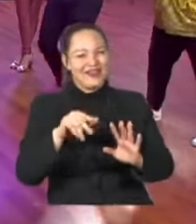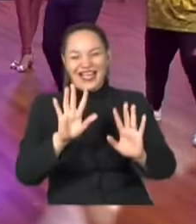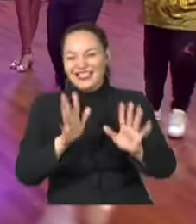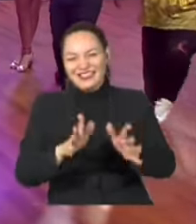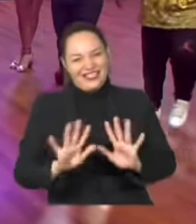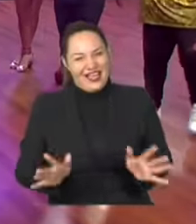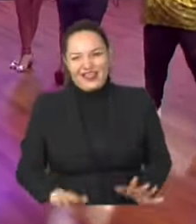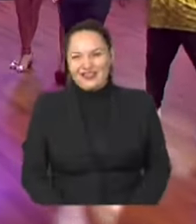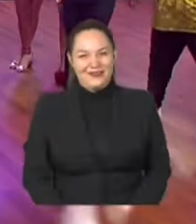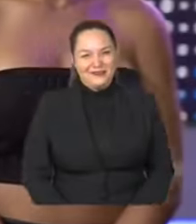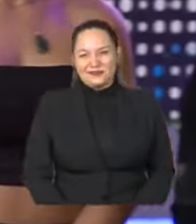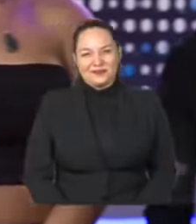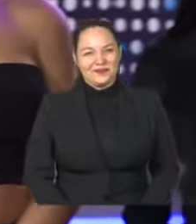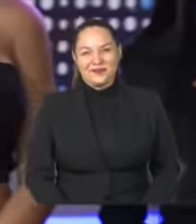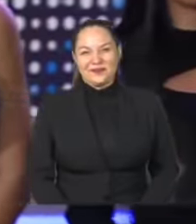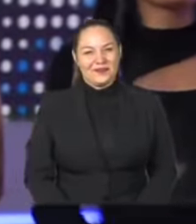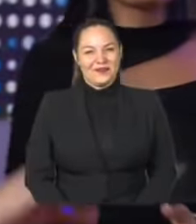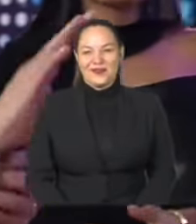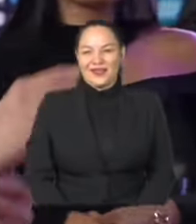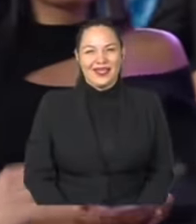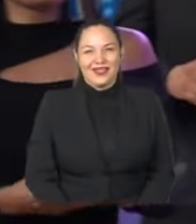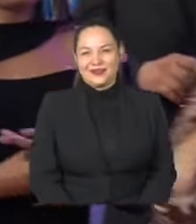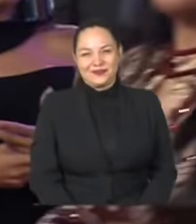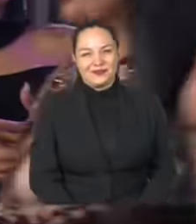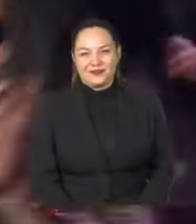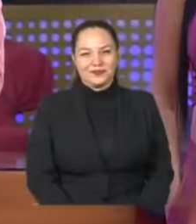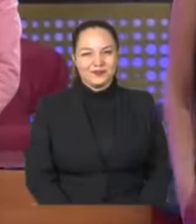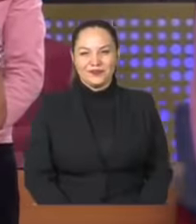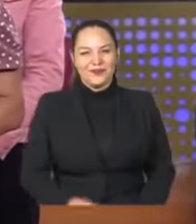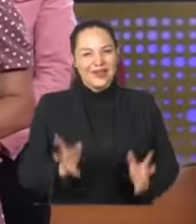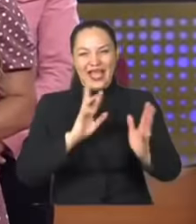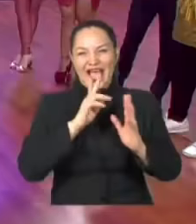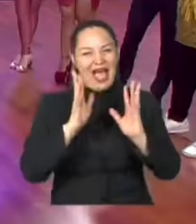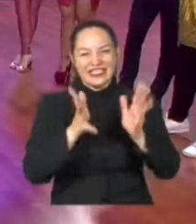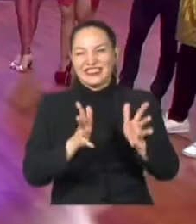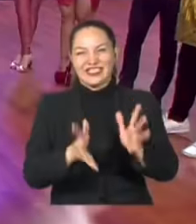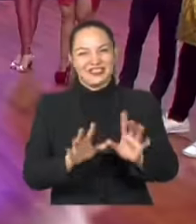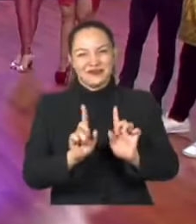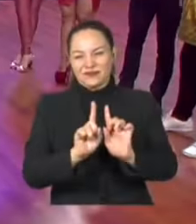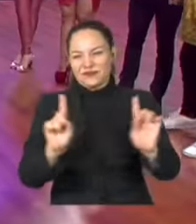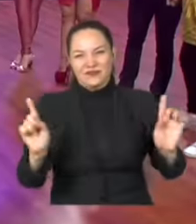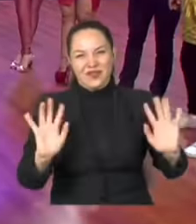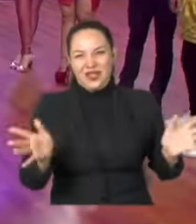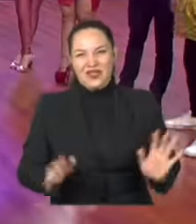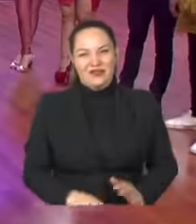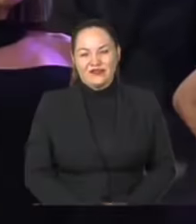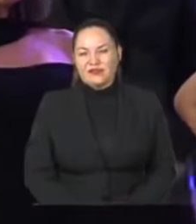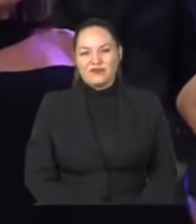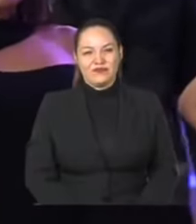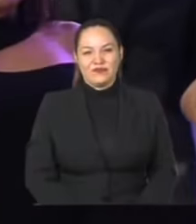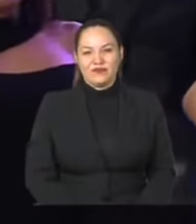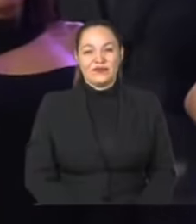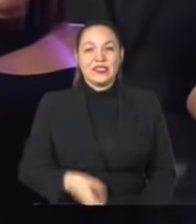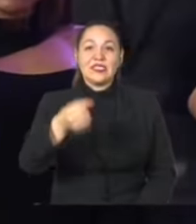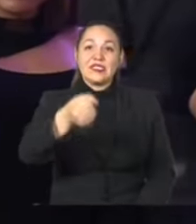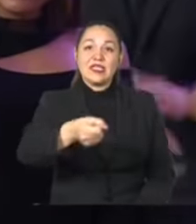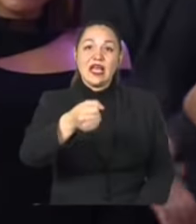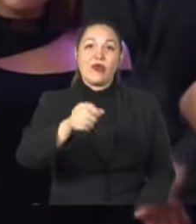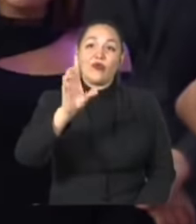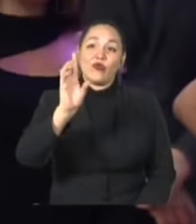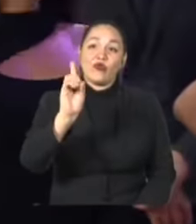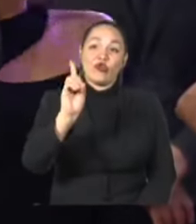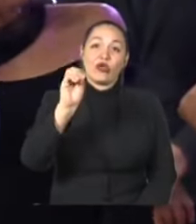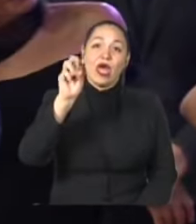Mejor así lo dejamos. Sí, porque... Ya, mejor así. Porque si es cierto, ya, ¿qué con él? Mejor así. Ya. Juéguenla conmigo. Saludos a don Armando